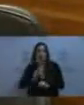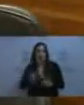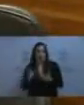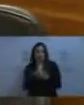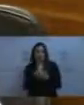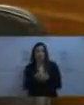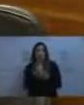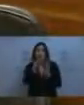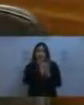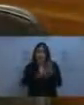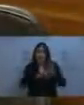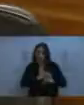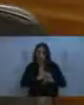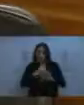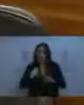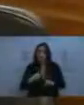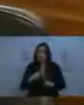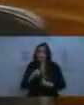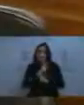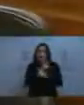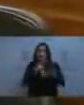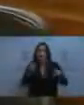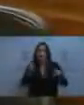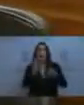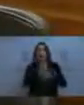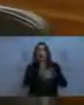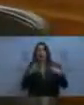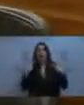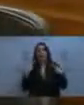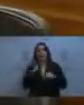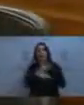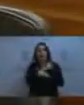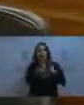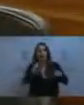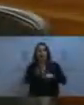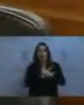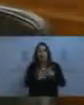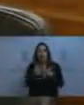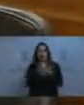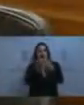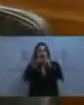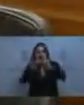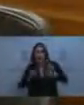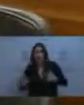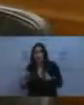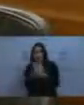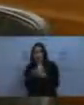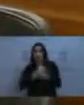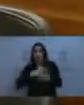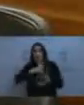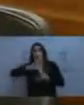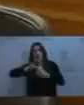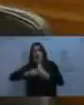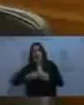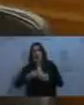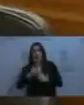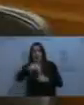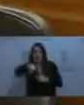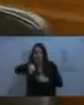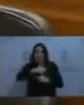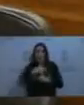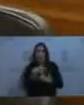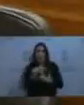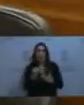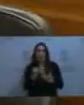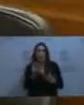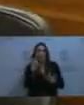Estas instrucciones fueron comunicadas por la Consejería de Hacienda a todas las consejerías, a todas las empresas que son de aplicación, y son ellas las que tienen que velar por el